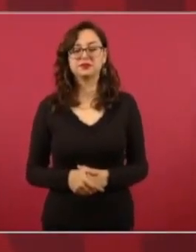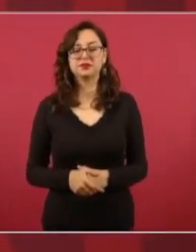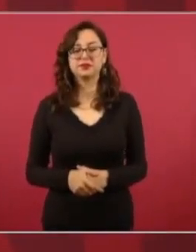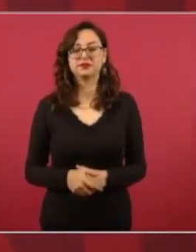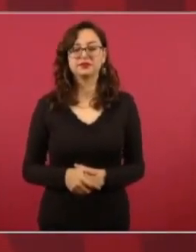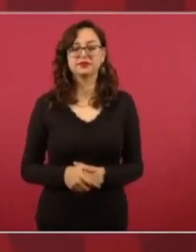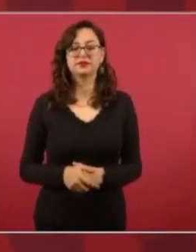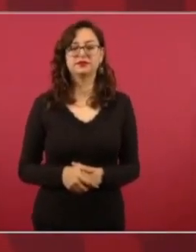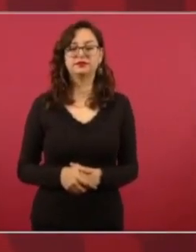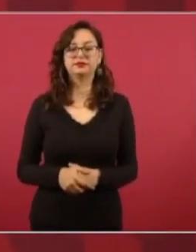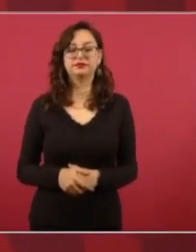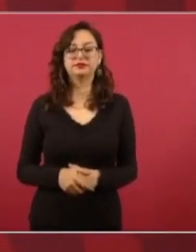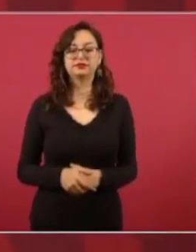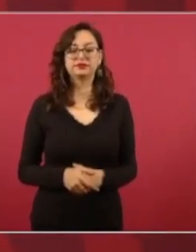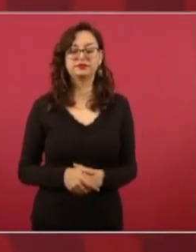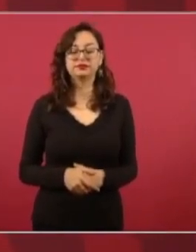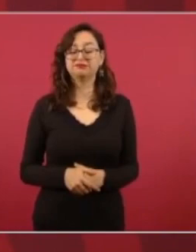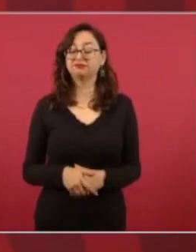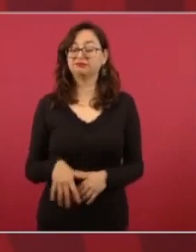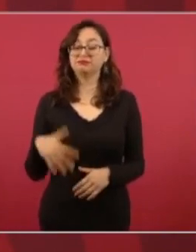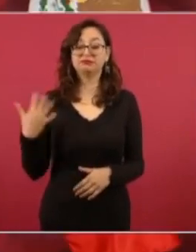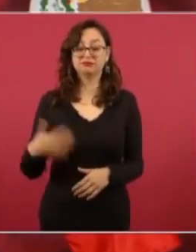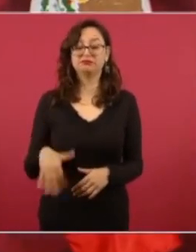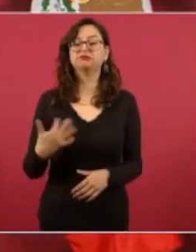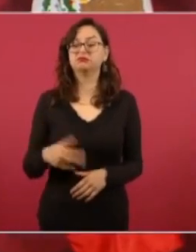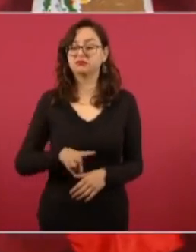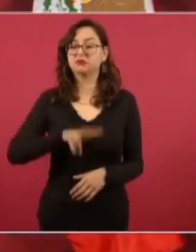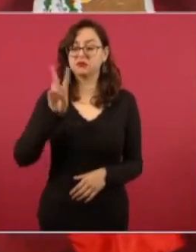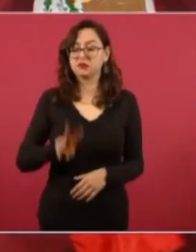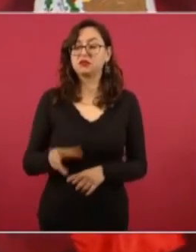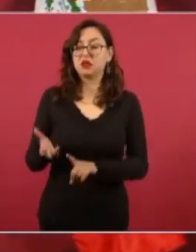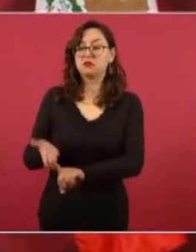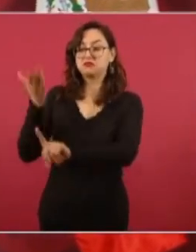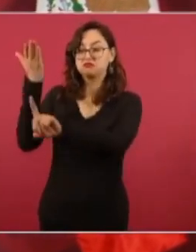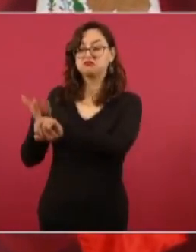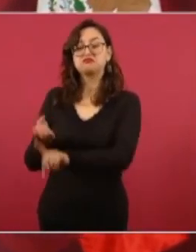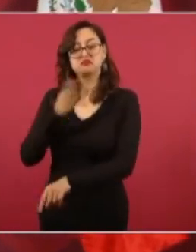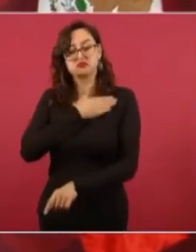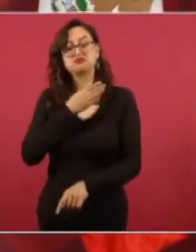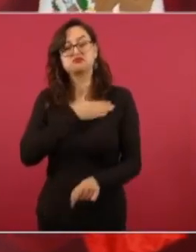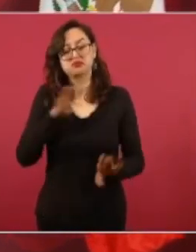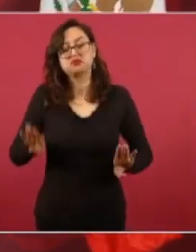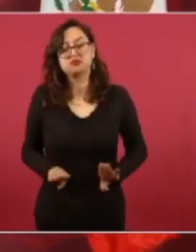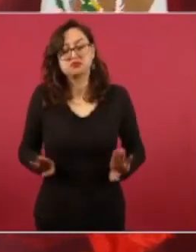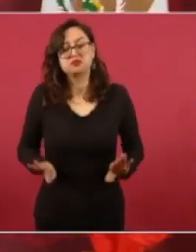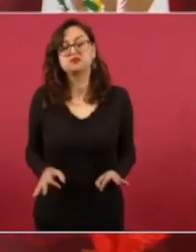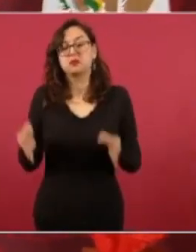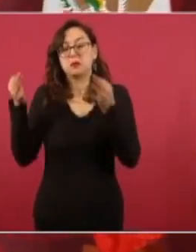pues una personalidad, un hombre íntegro y todo. Como a mí no me quería